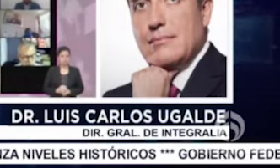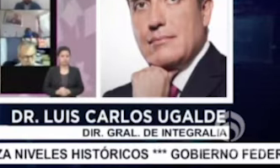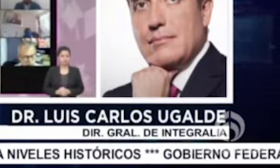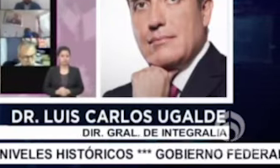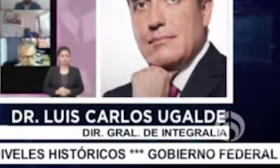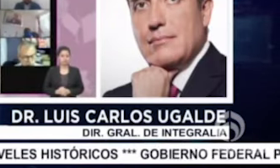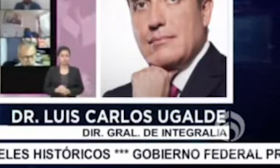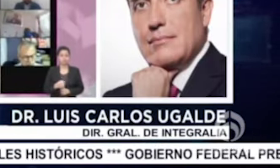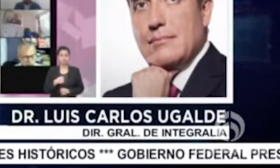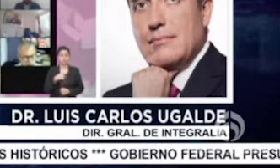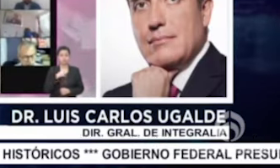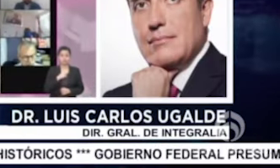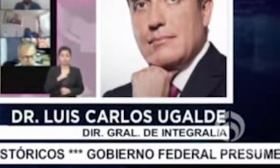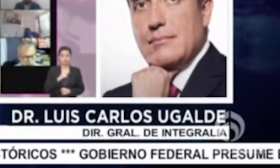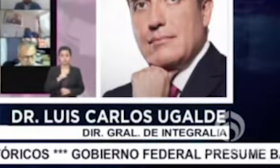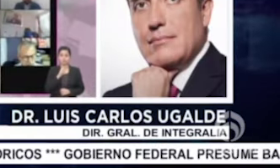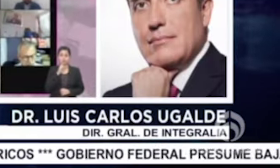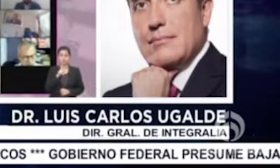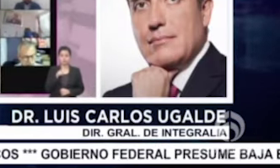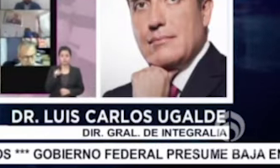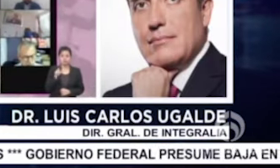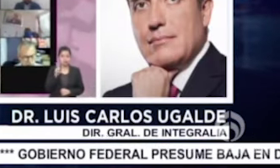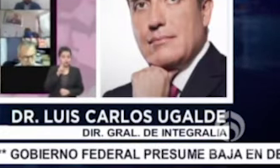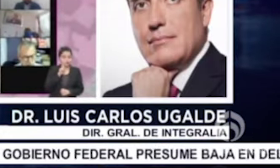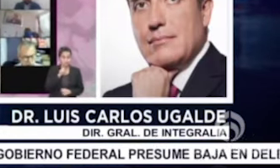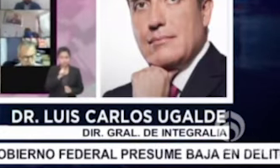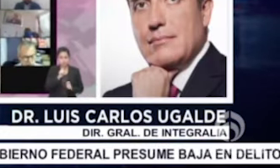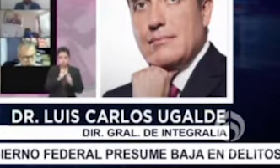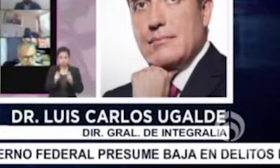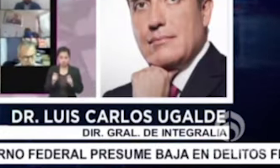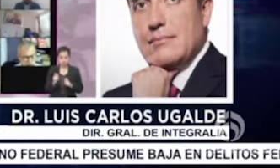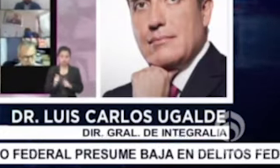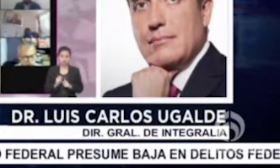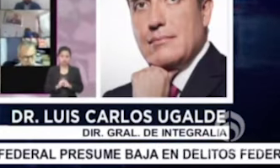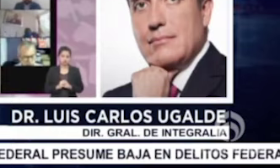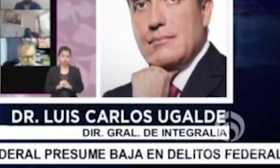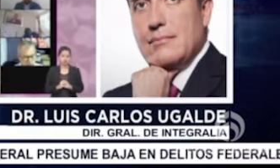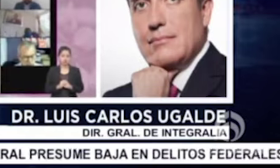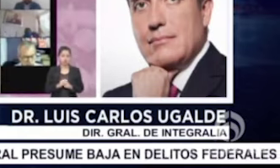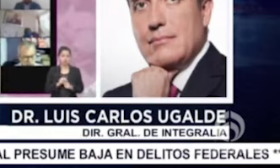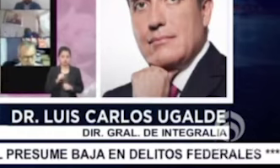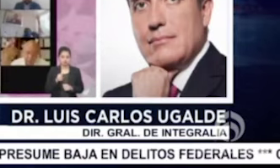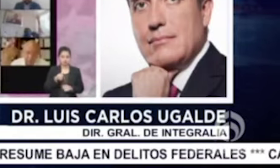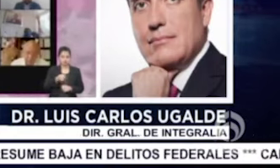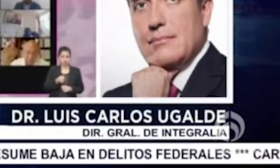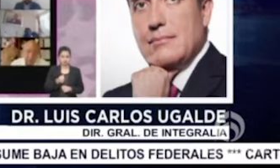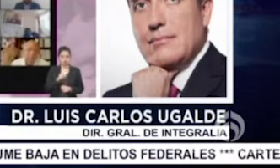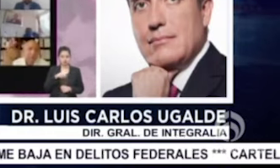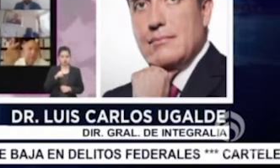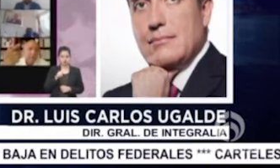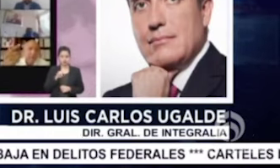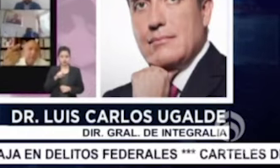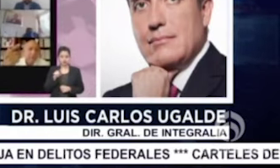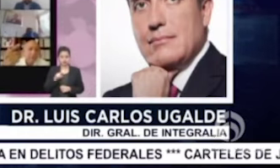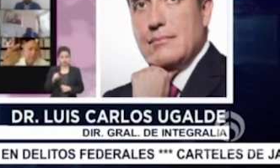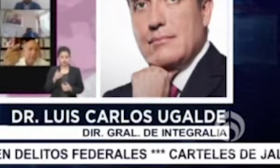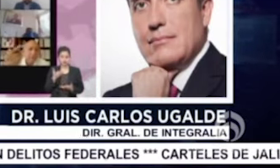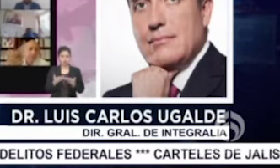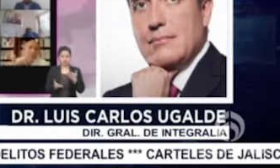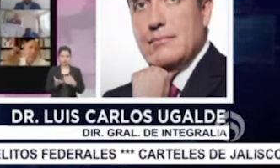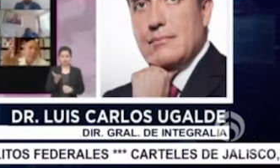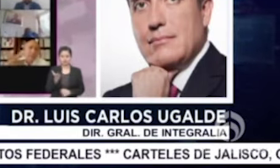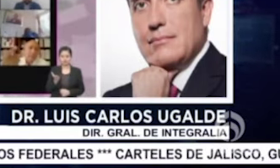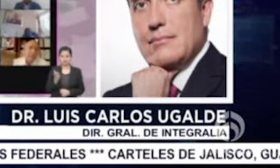el registro. Desde hace 3 semanas que lo hemos platicado aquí contigo, yo he sostenido desde entonces que Félix...